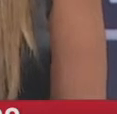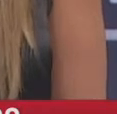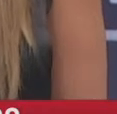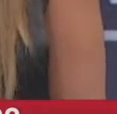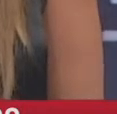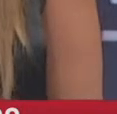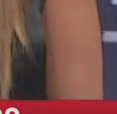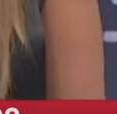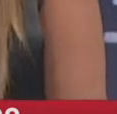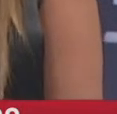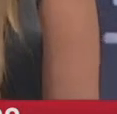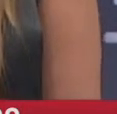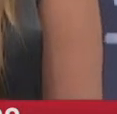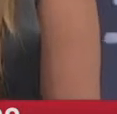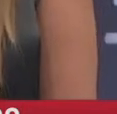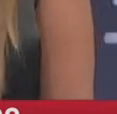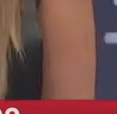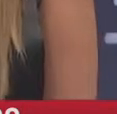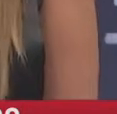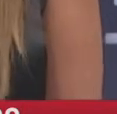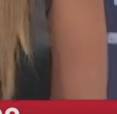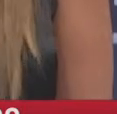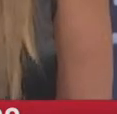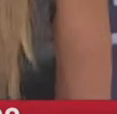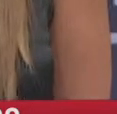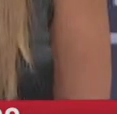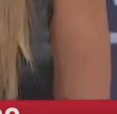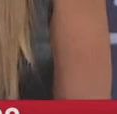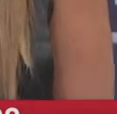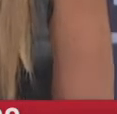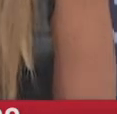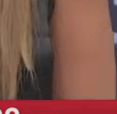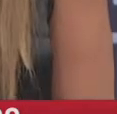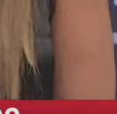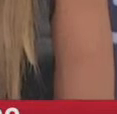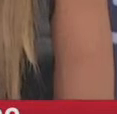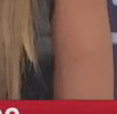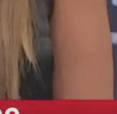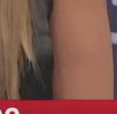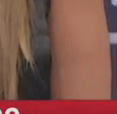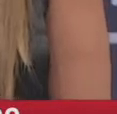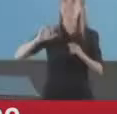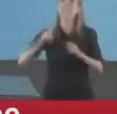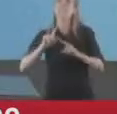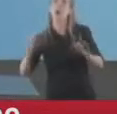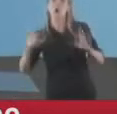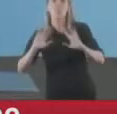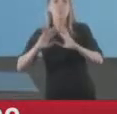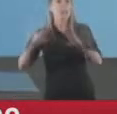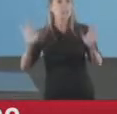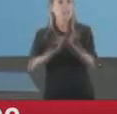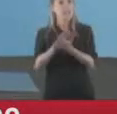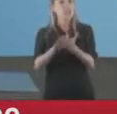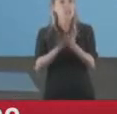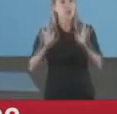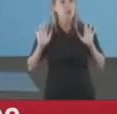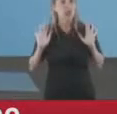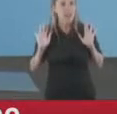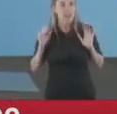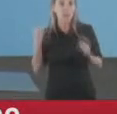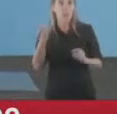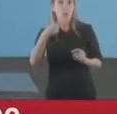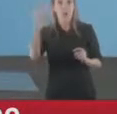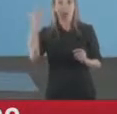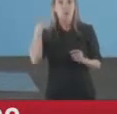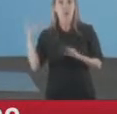la candidatura de Axel Kicillof como, para reelegir como gobernador. Pero